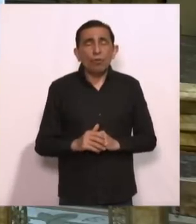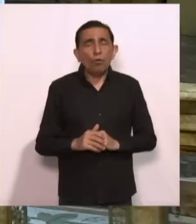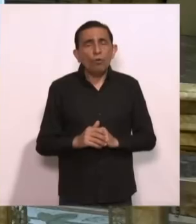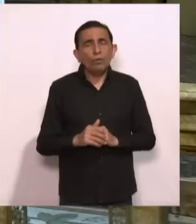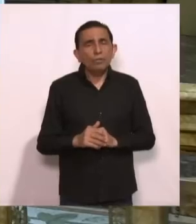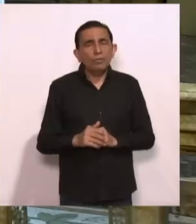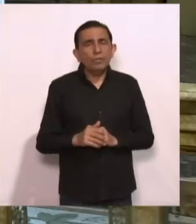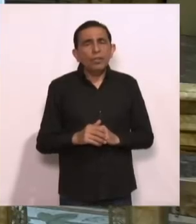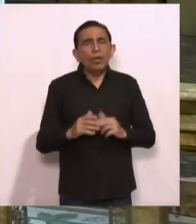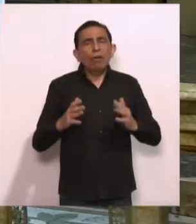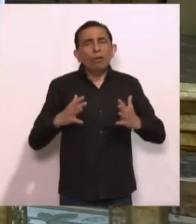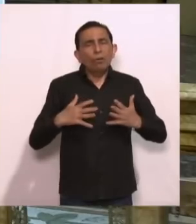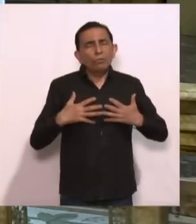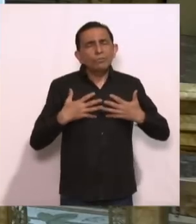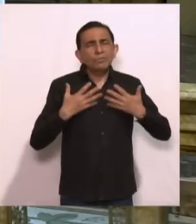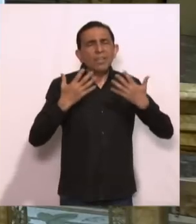Señor.